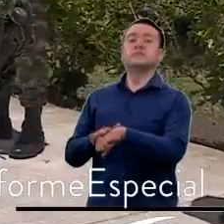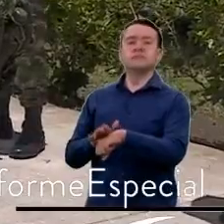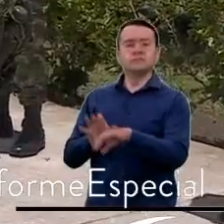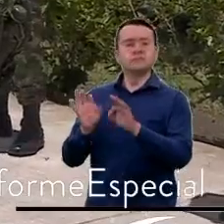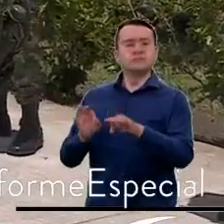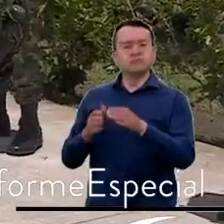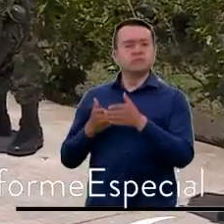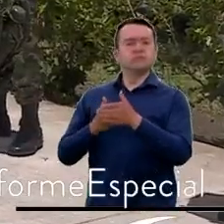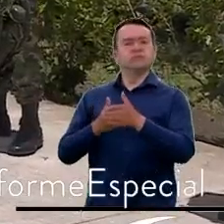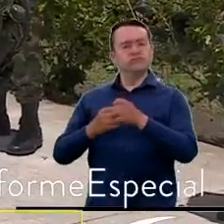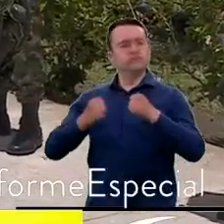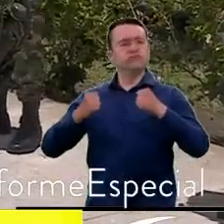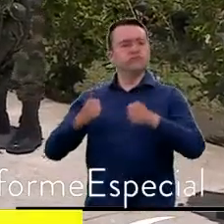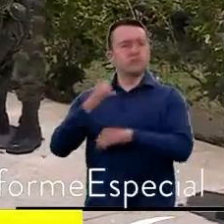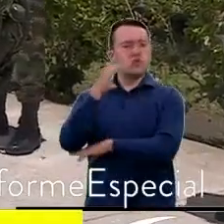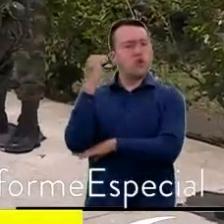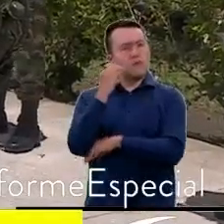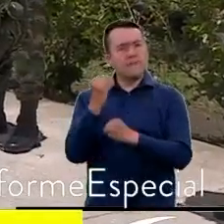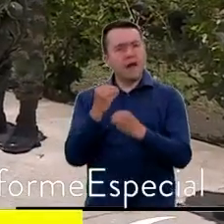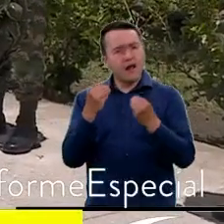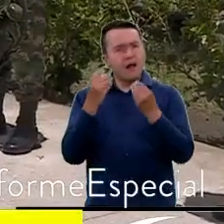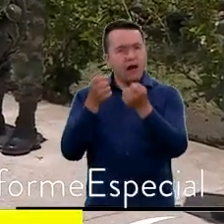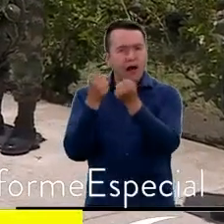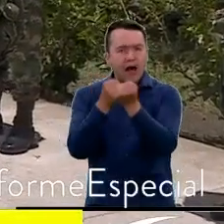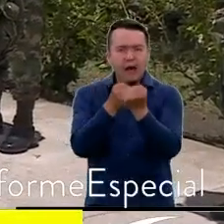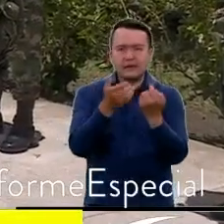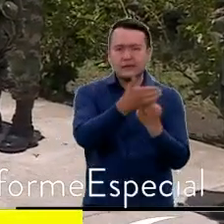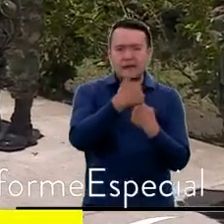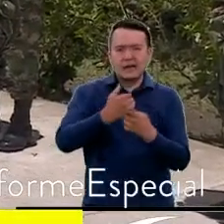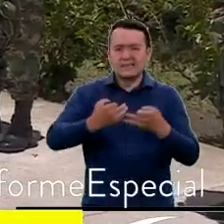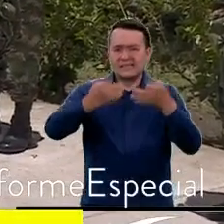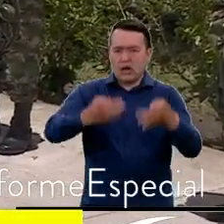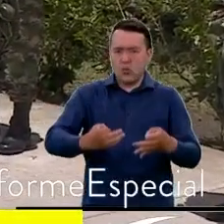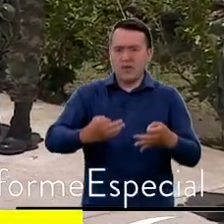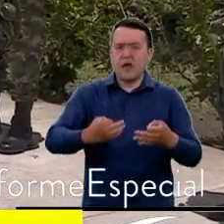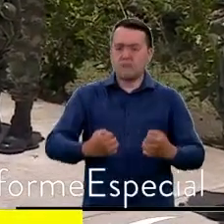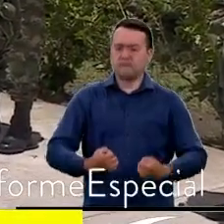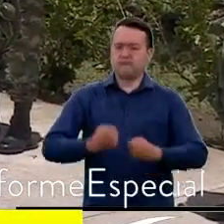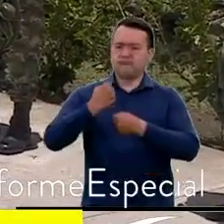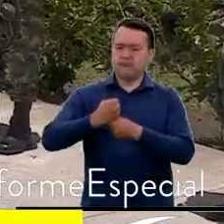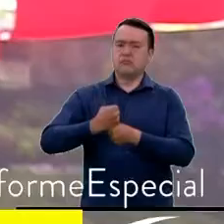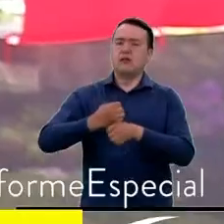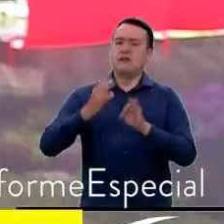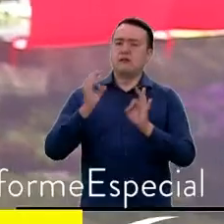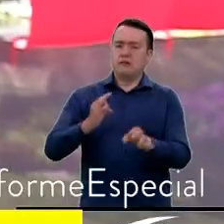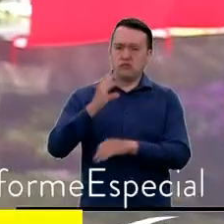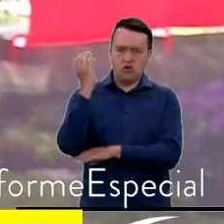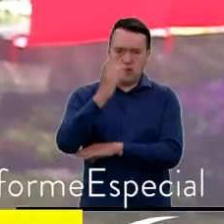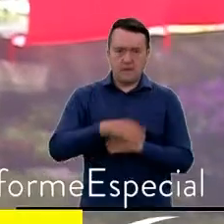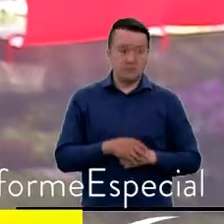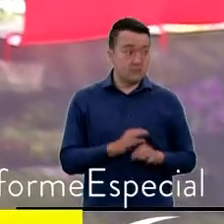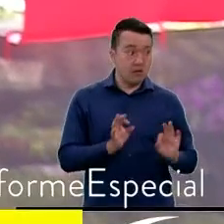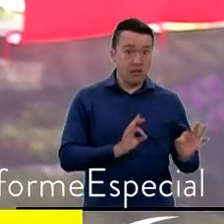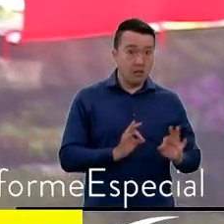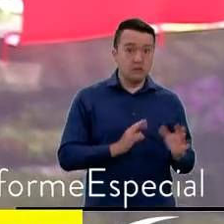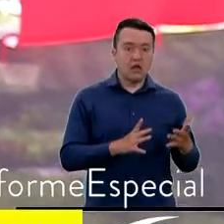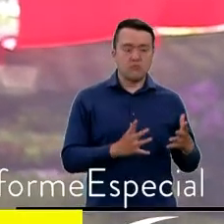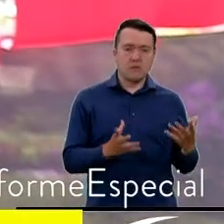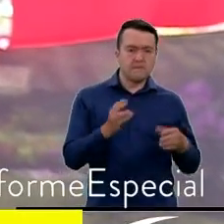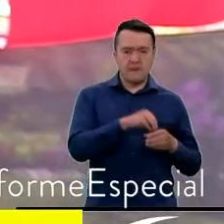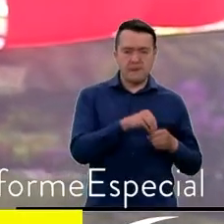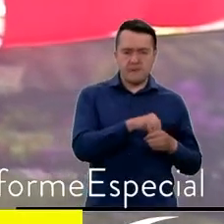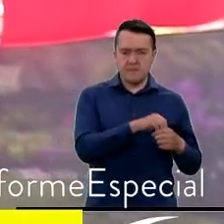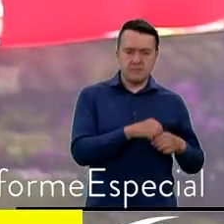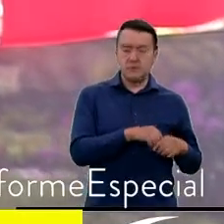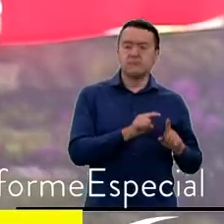el bien del pueblo, por proteger la seguridad y la soberanía nacional. Tras la evaluación final nos embarcamos hacia el objetivo, un